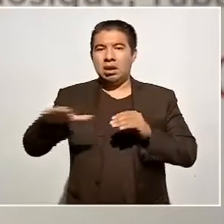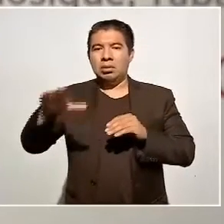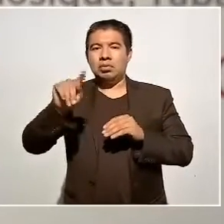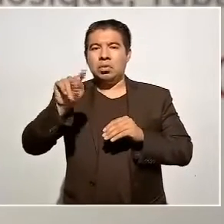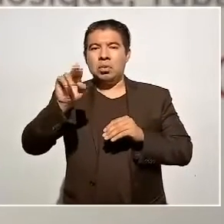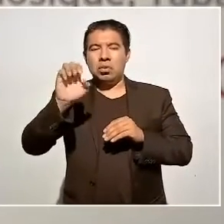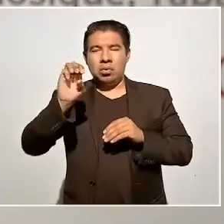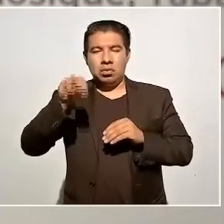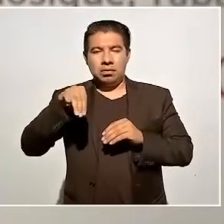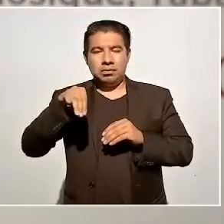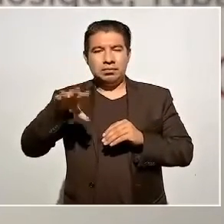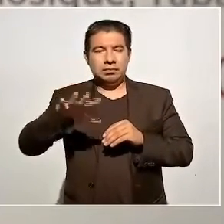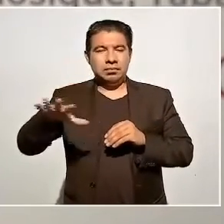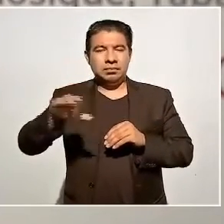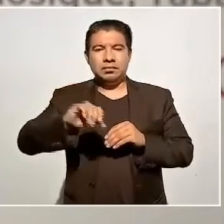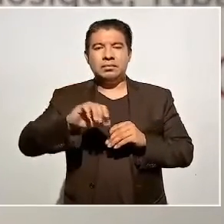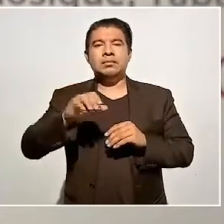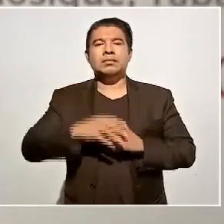Tulum.